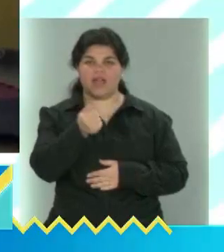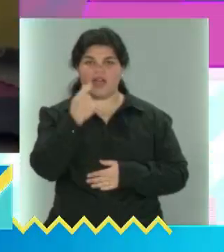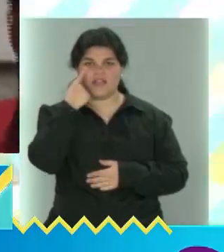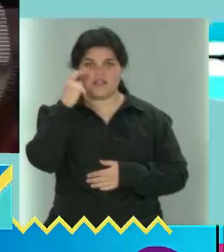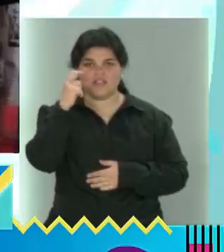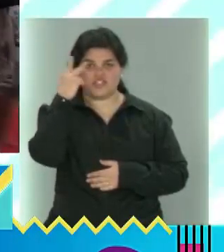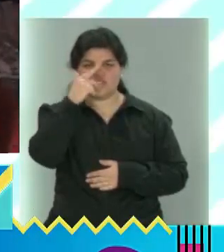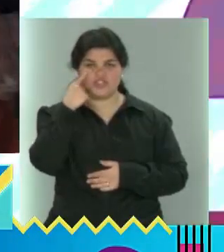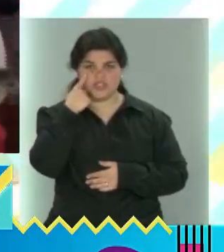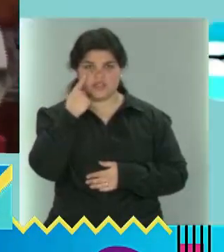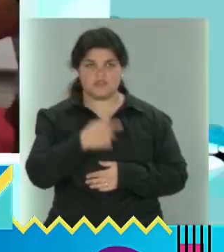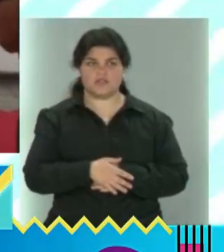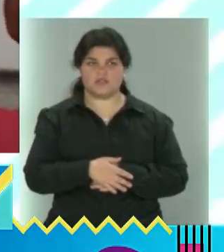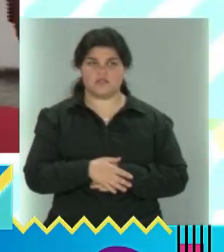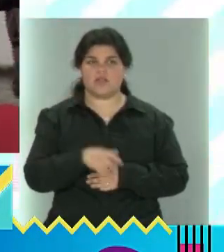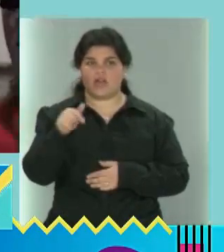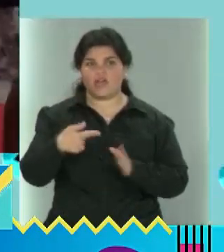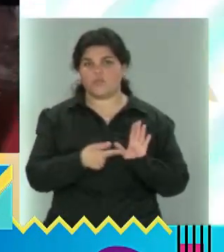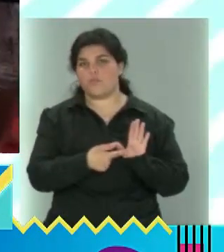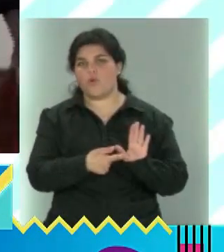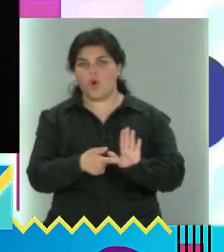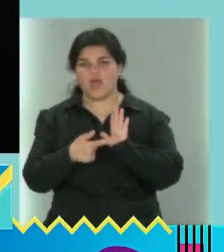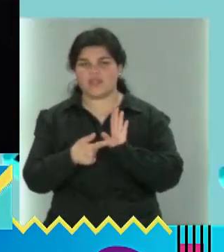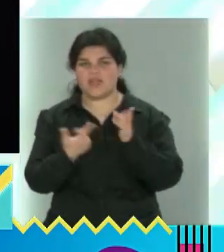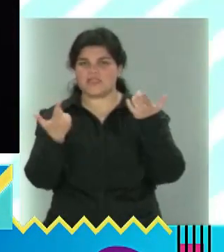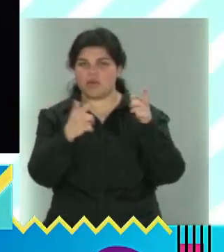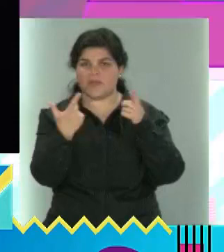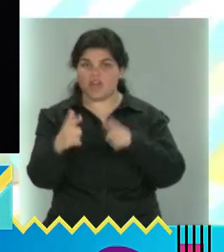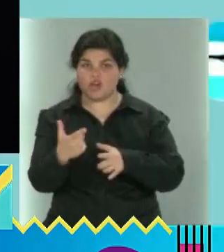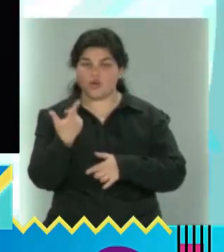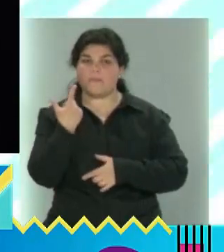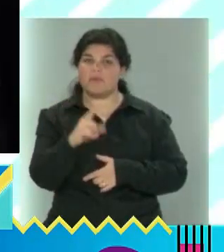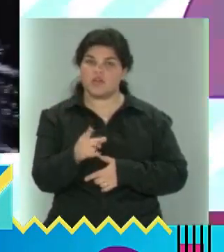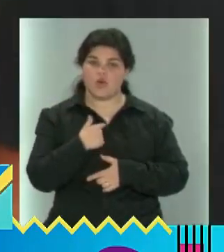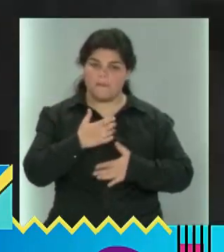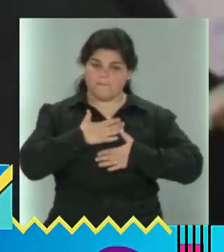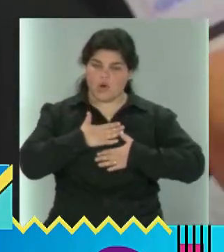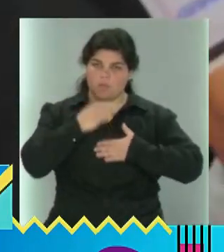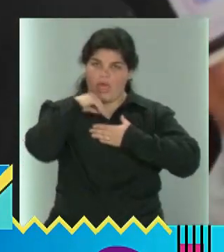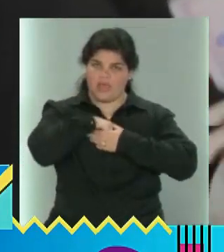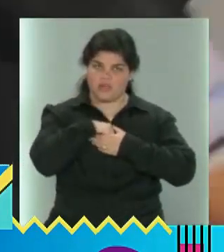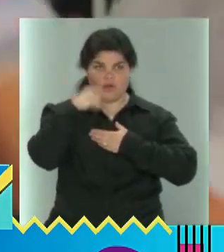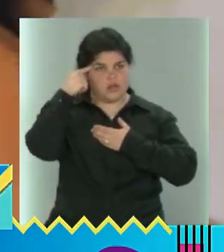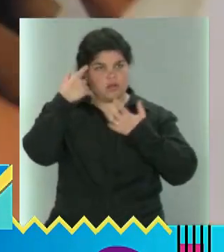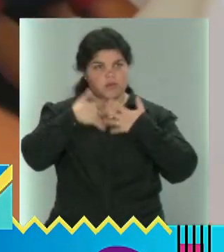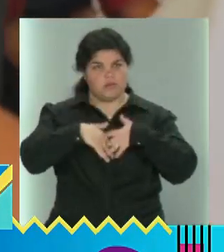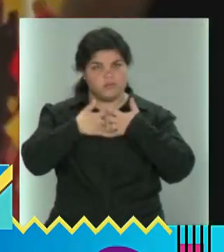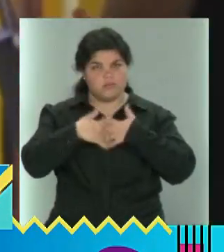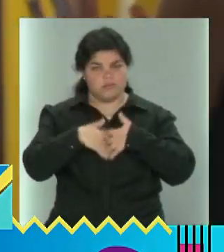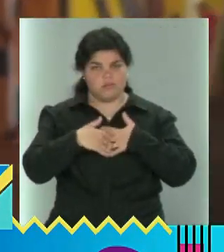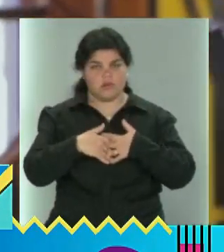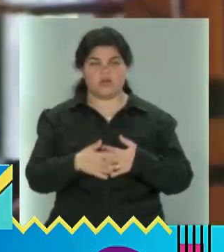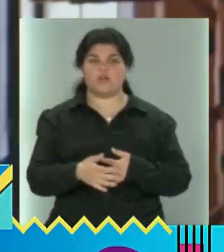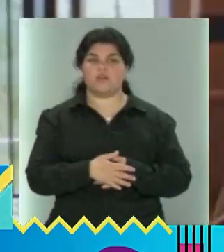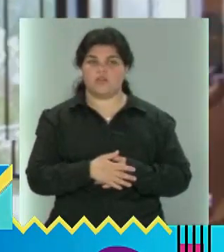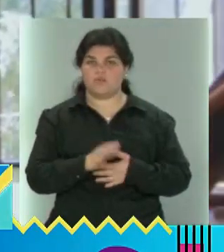tiene ningún tipo de. Hay muestras tal vez y seminarios, pero tiene que ver con un trabajo con uno mismo y es una meditación en movimiento. Pero es un estilo de Kung Fu,